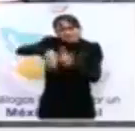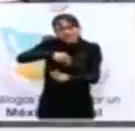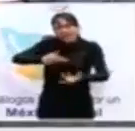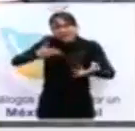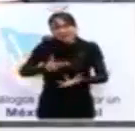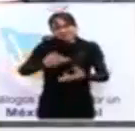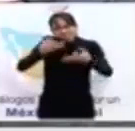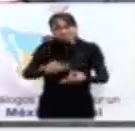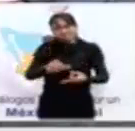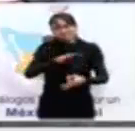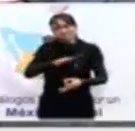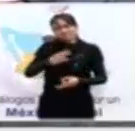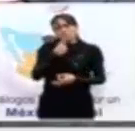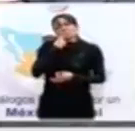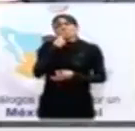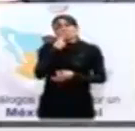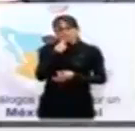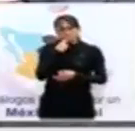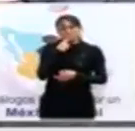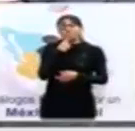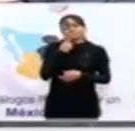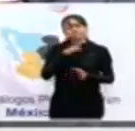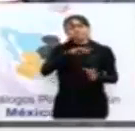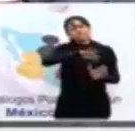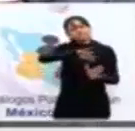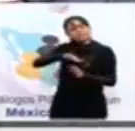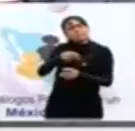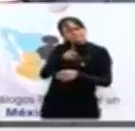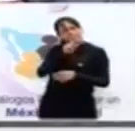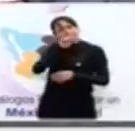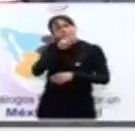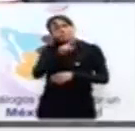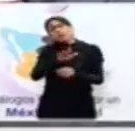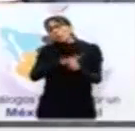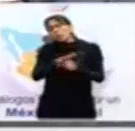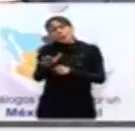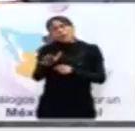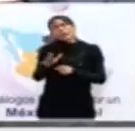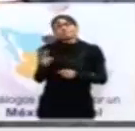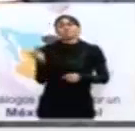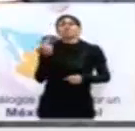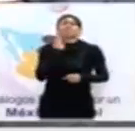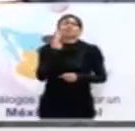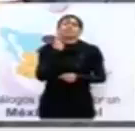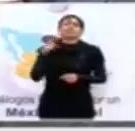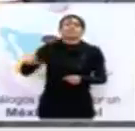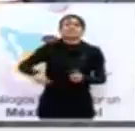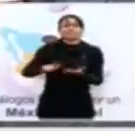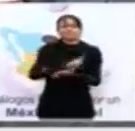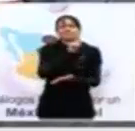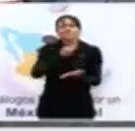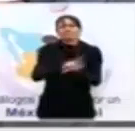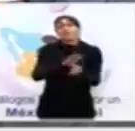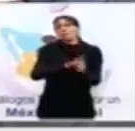un tema fundamental en términos políticos y es la ocupación equilibrada del territorio.